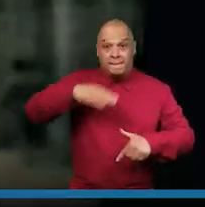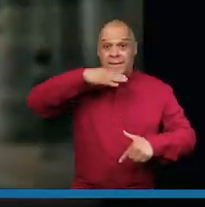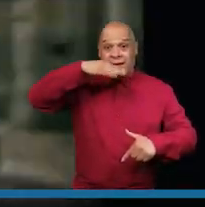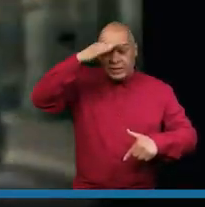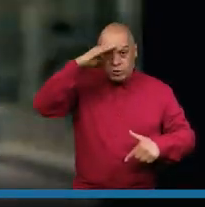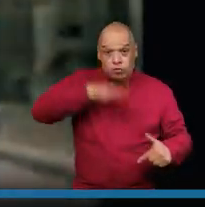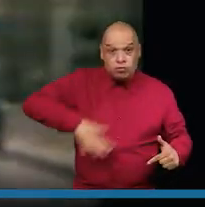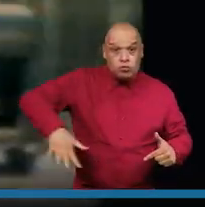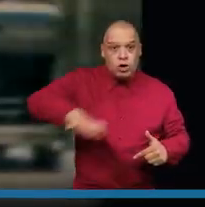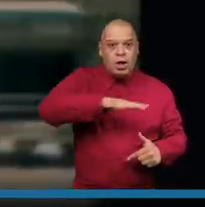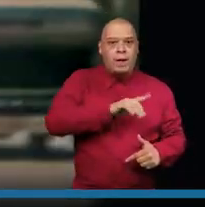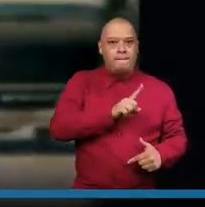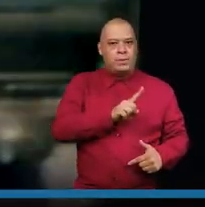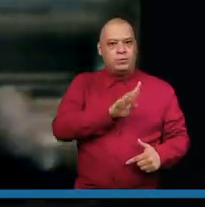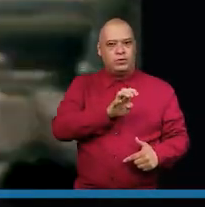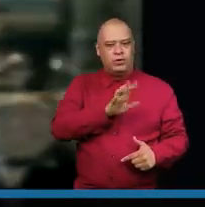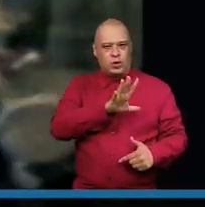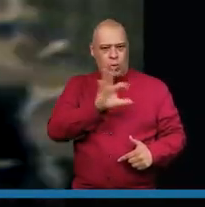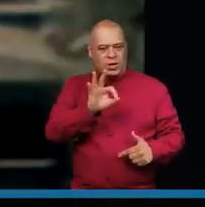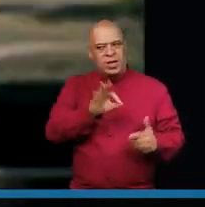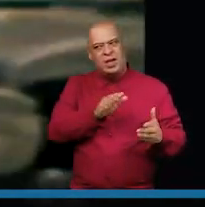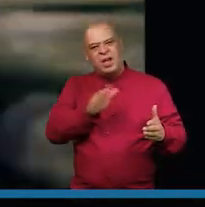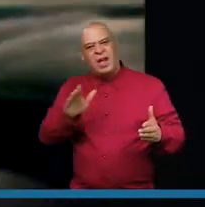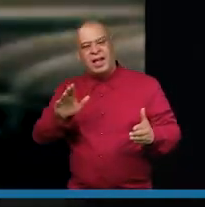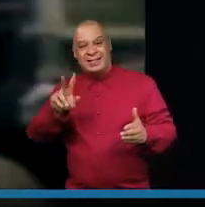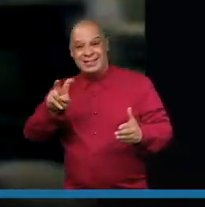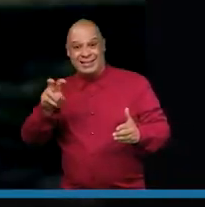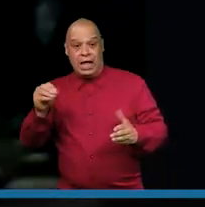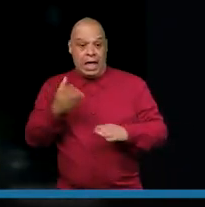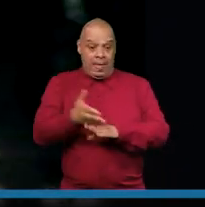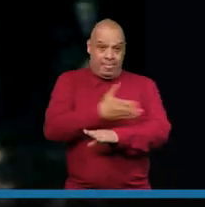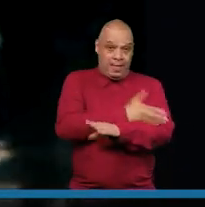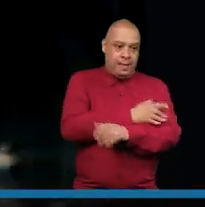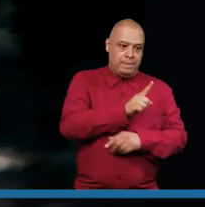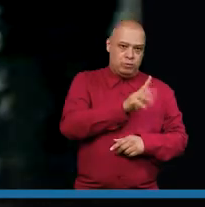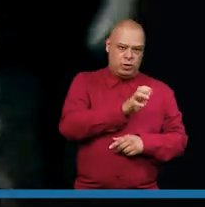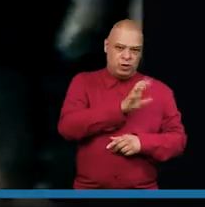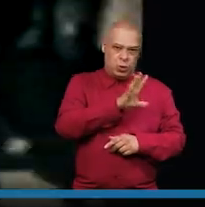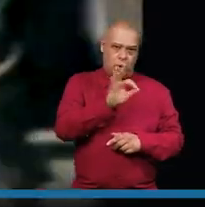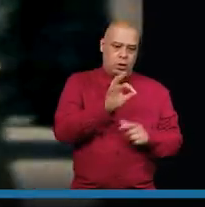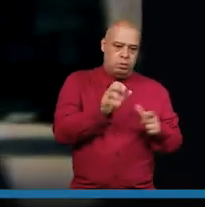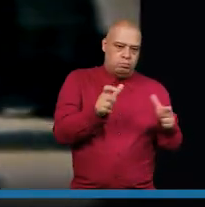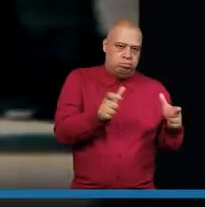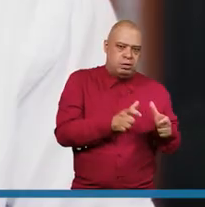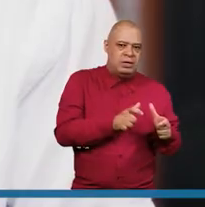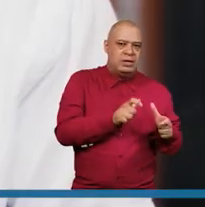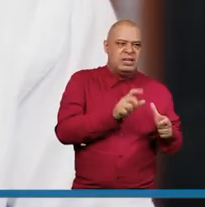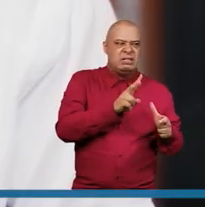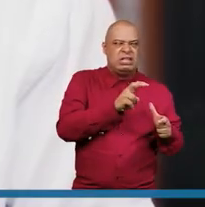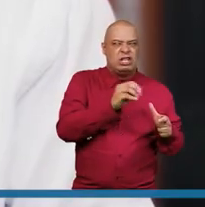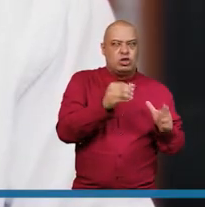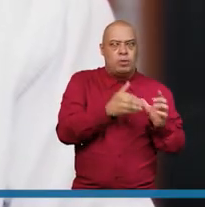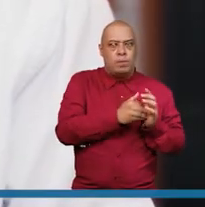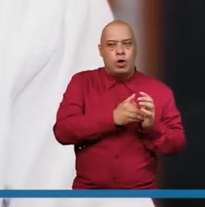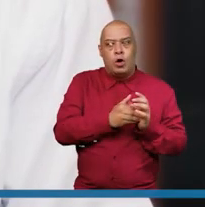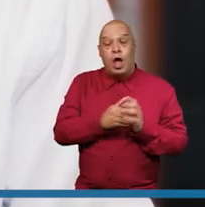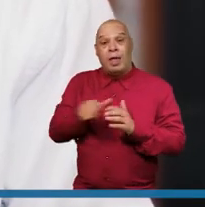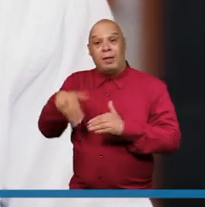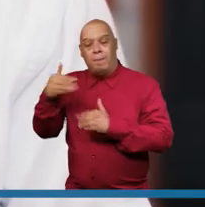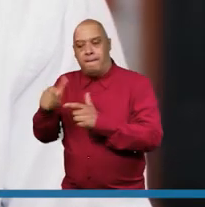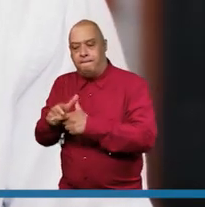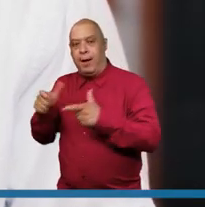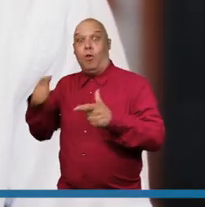Medellín pasa de los años 50 a los 70 de tener menos de de 700.000 habitantes a tener más